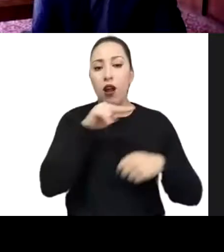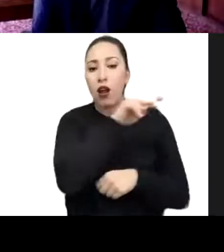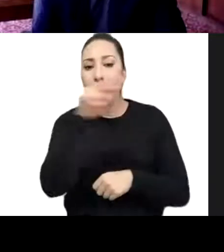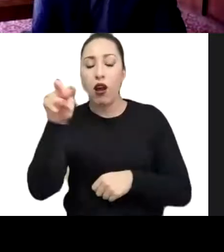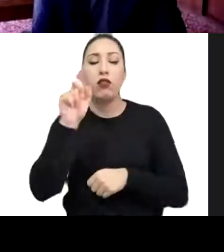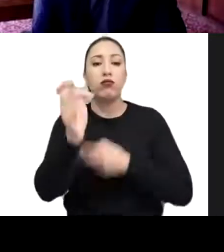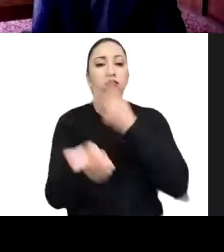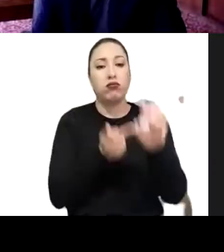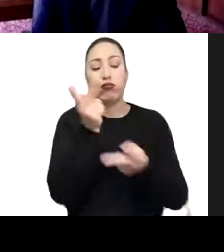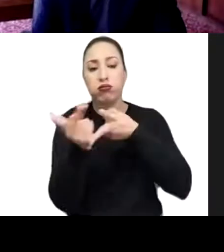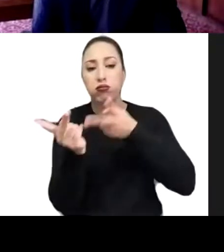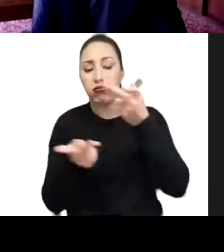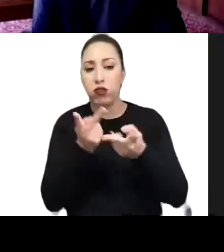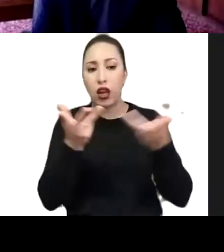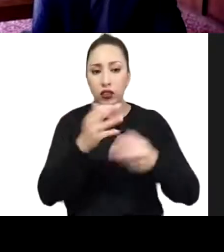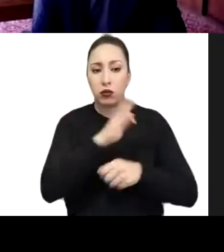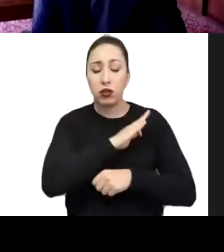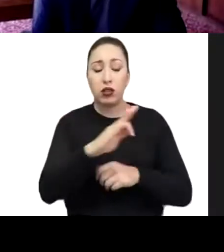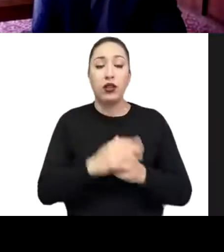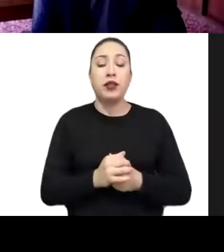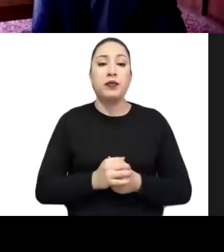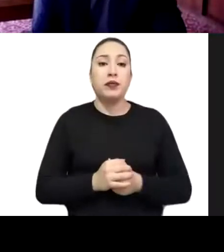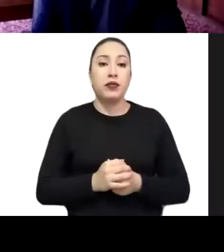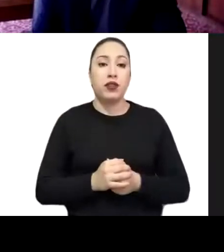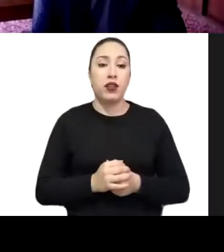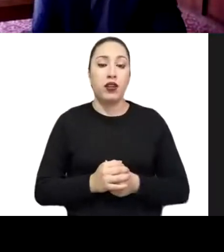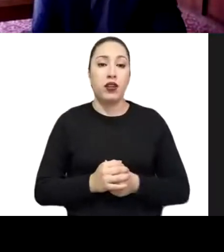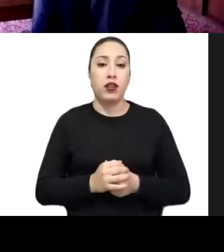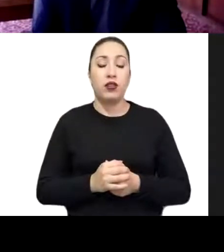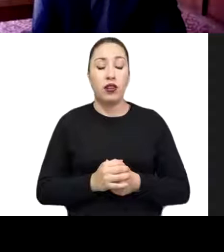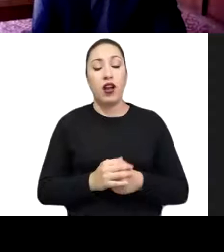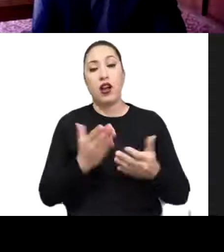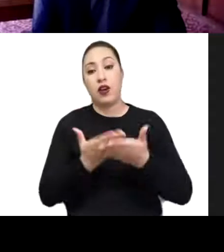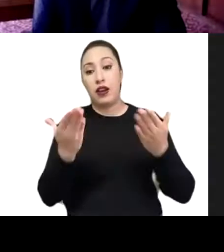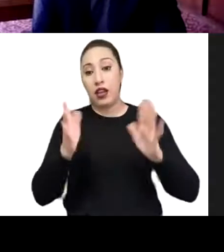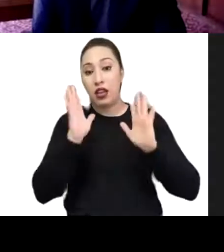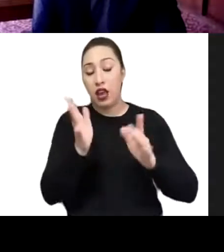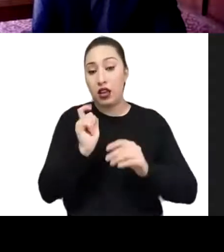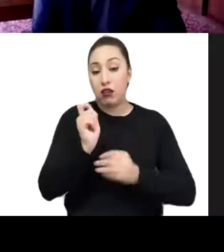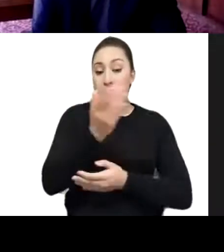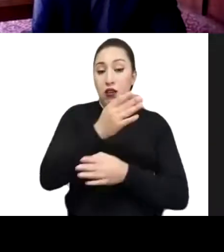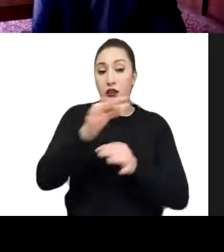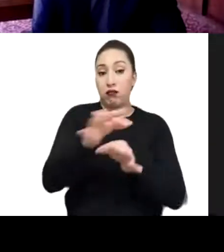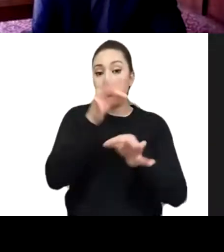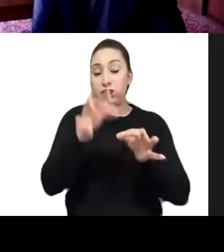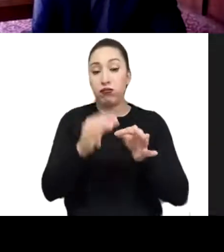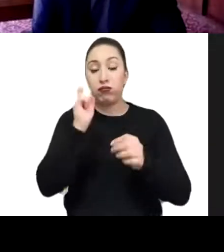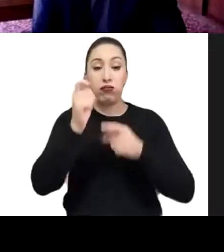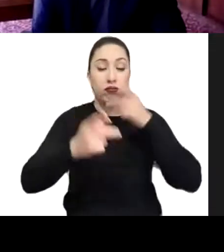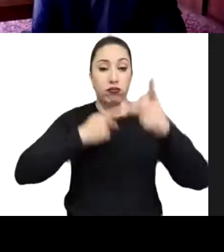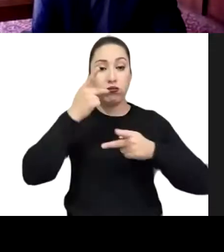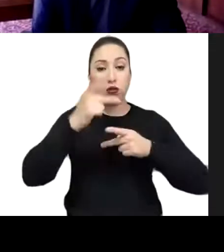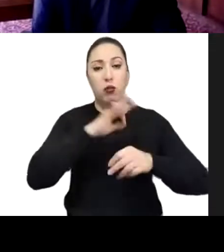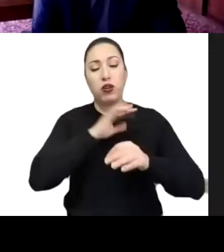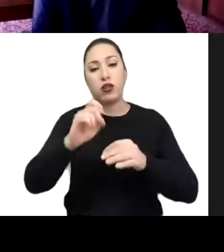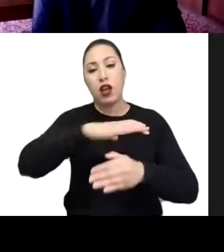preguntas. Y conforme se haya llevado a cabo este diálogo, este conversatorio, estaremos pasando posteriormente una clausura por